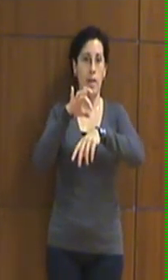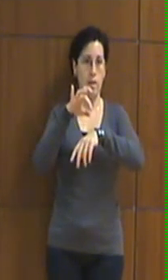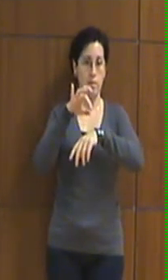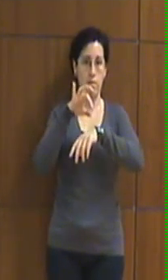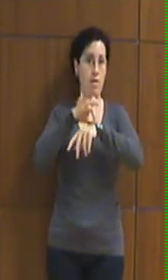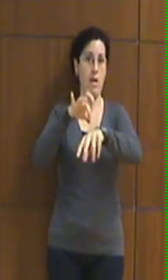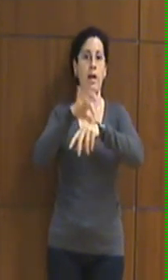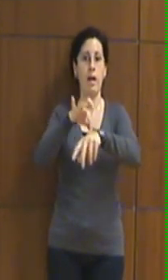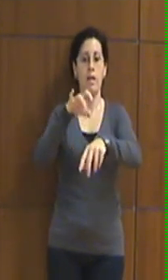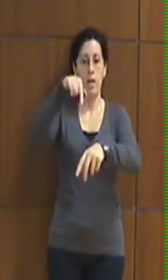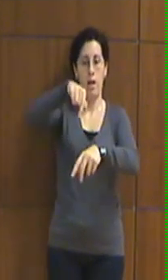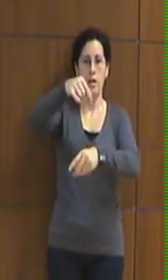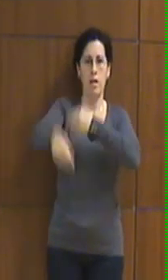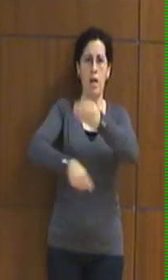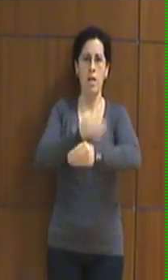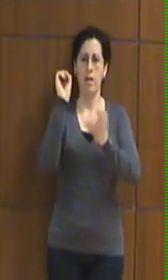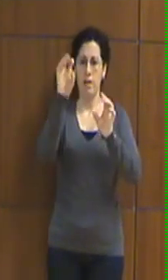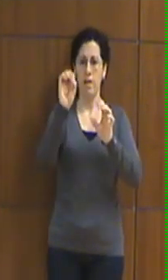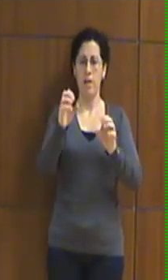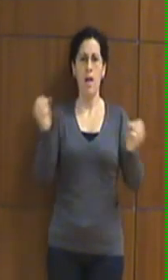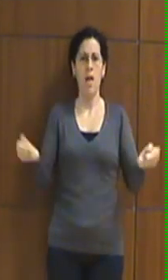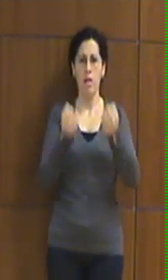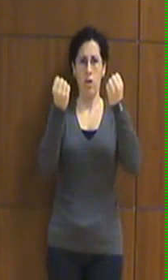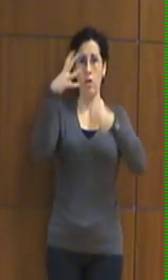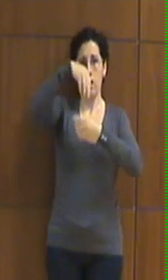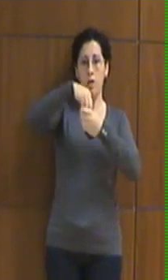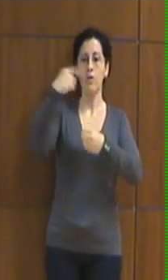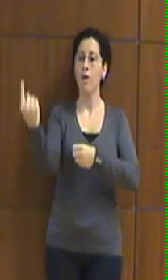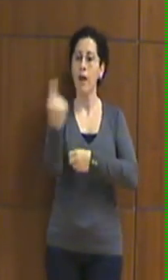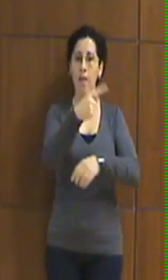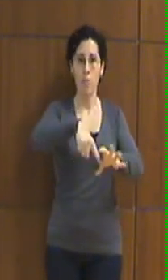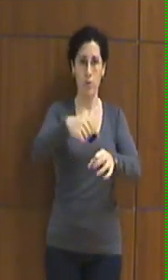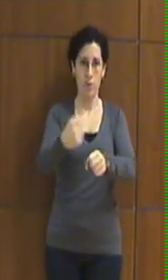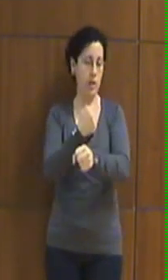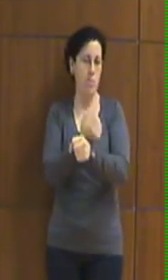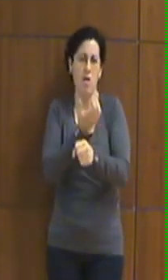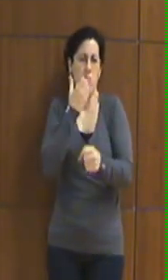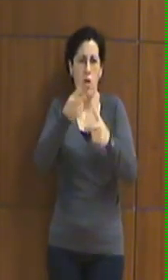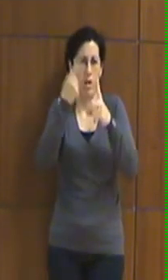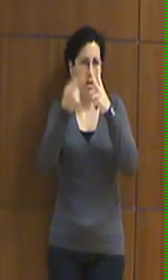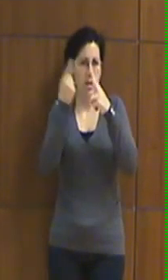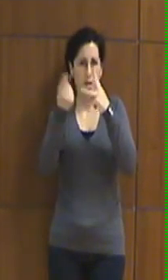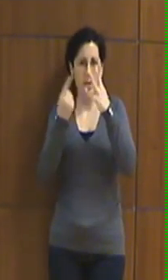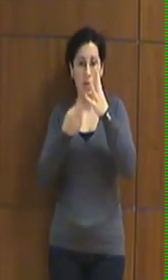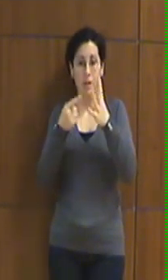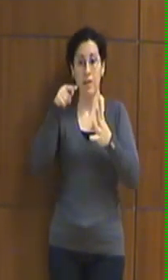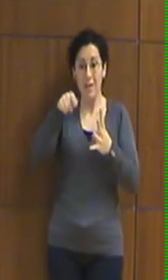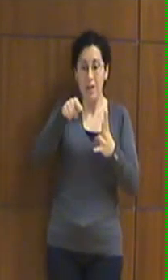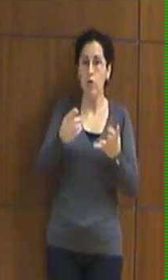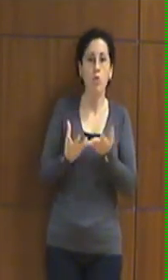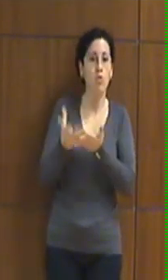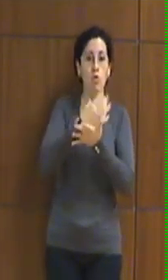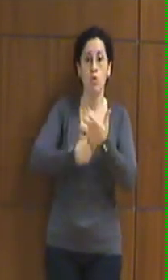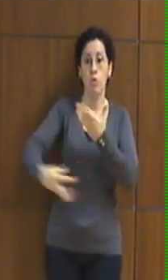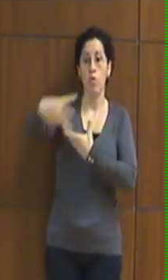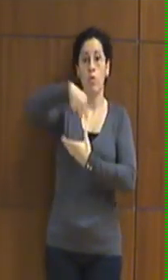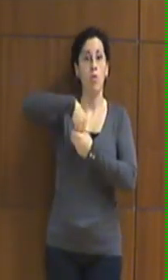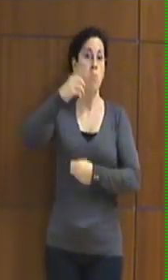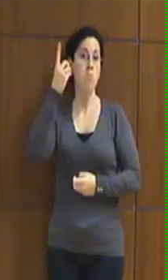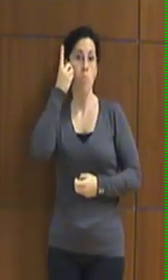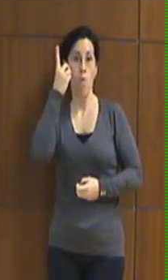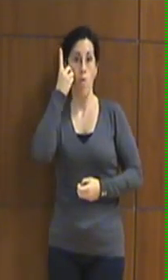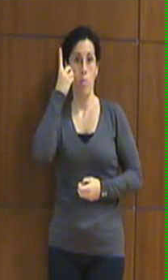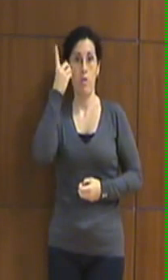donde podemos desarrollar acciones en los puestos de trabajo, y se están volcando en los propios móviles con una serie de